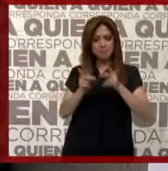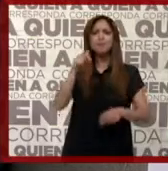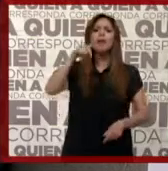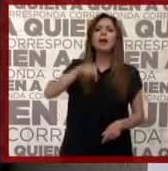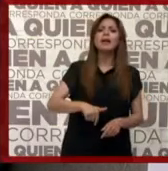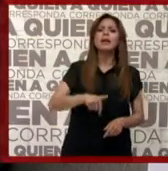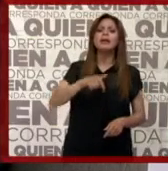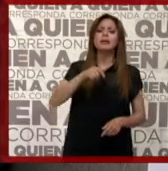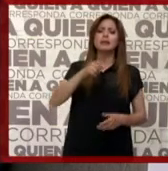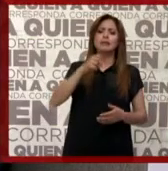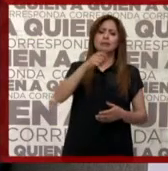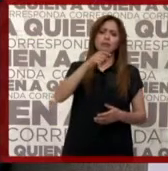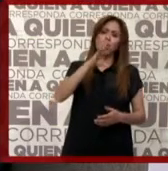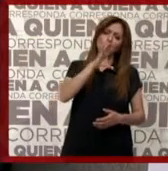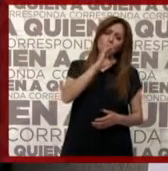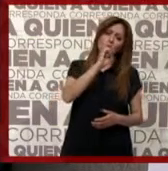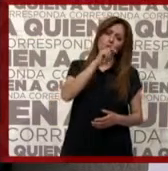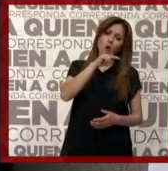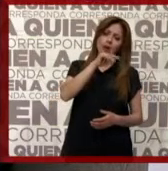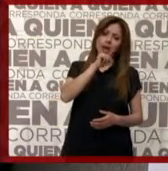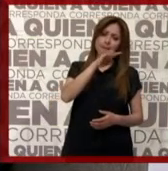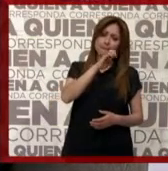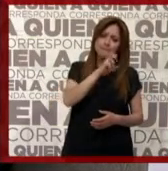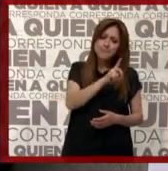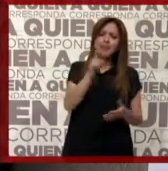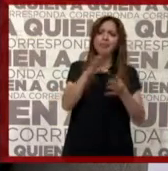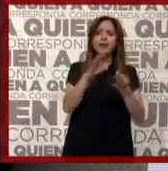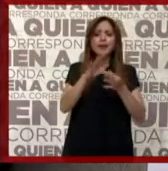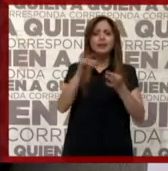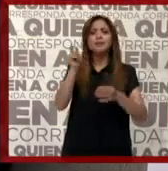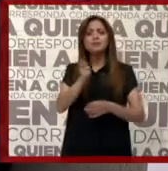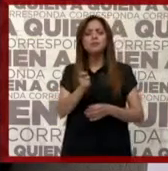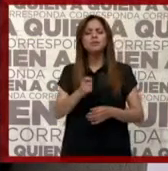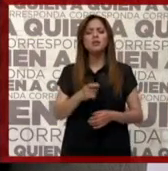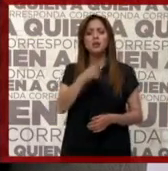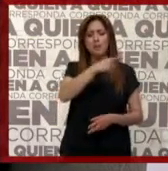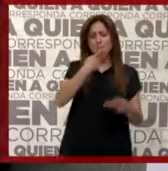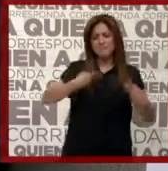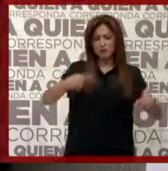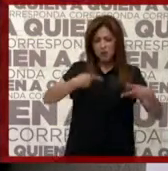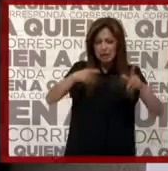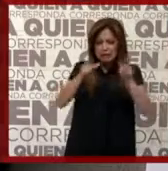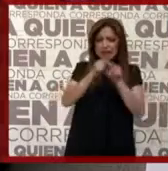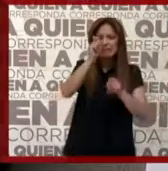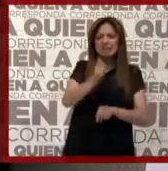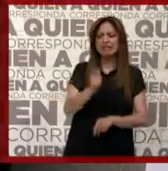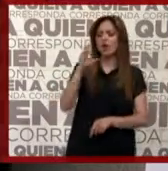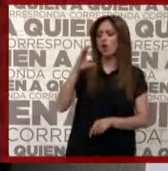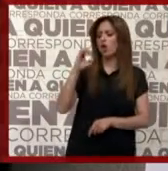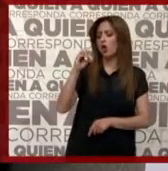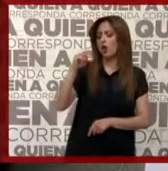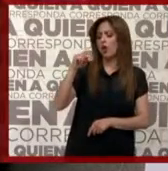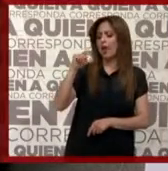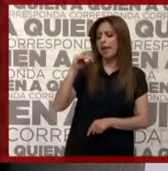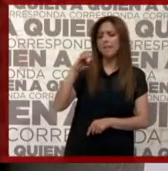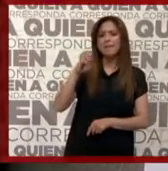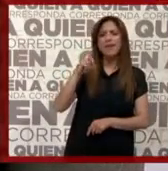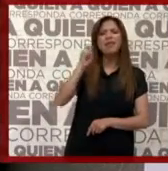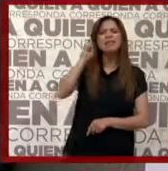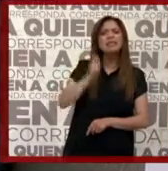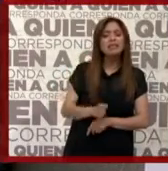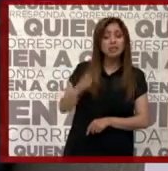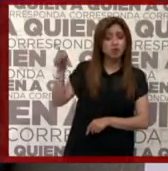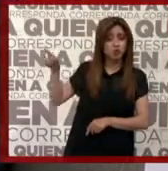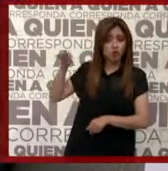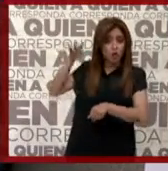a la conamed breve para la gente que nos está viendo ahora la conamed cuando existe una negligencia médica o sea cuando uno